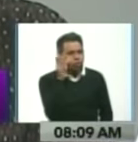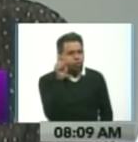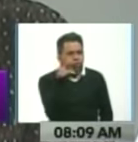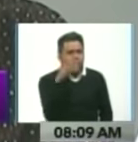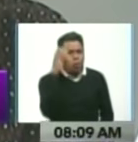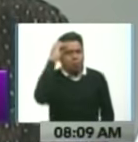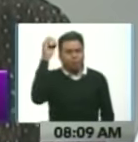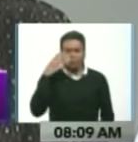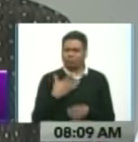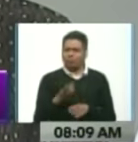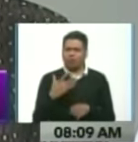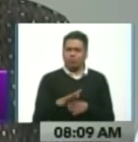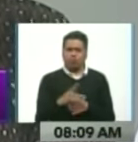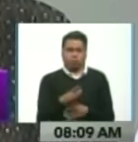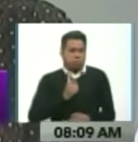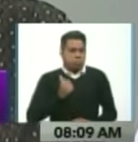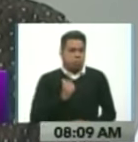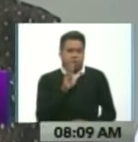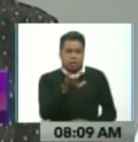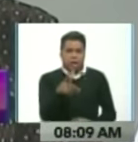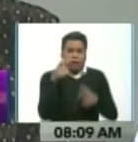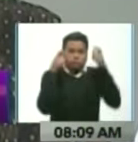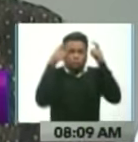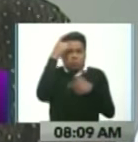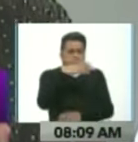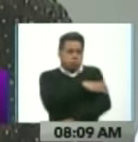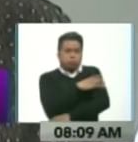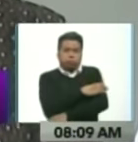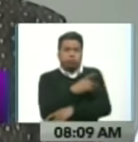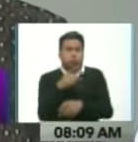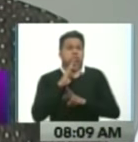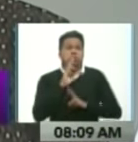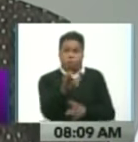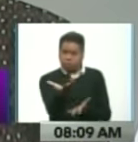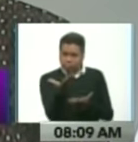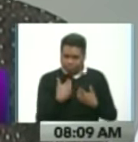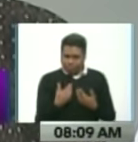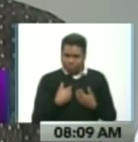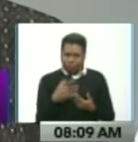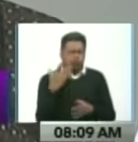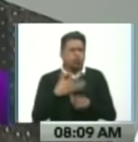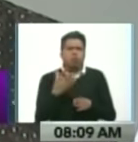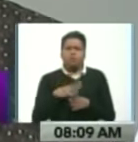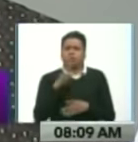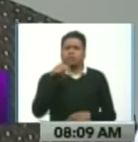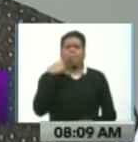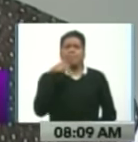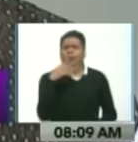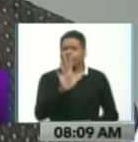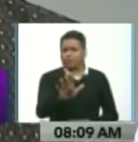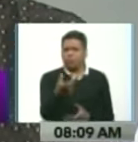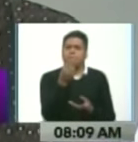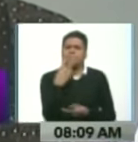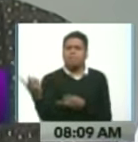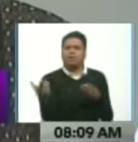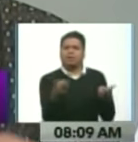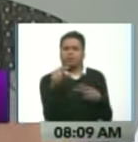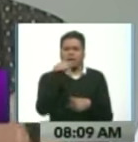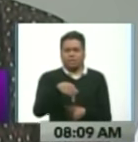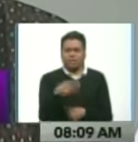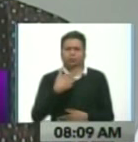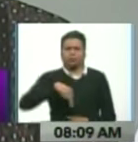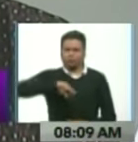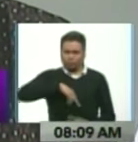venga, para buscar mejorarlo. Y si tienes el mismo sueño que nosotros, no importa qué tinte político tengas, sé bienvenido a nuestro estudio de videojuegos, que aquí